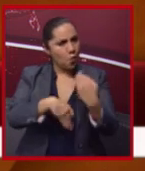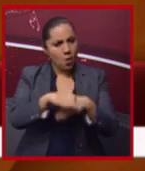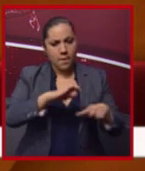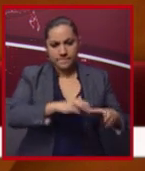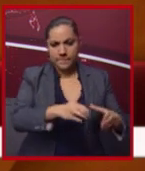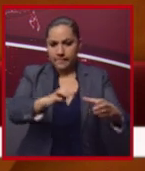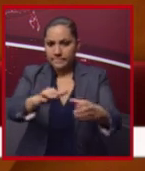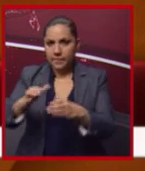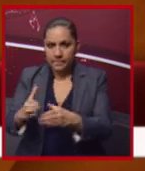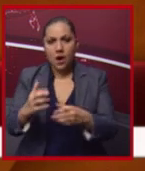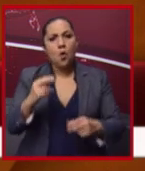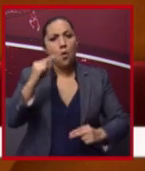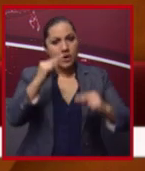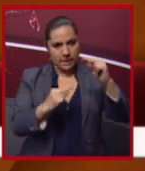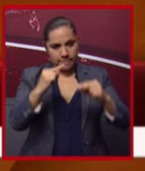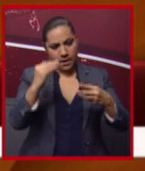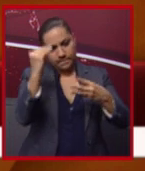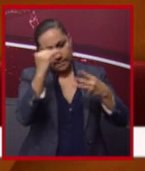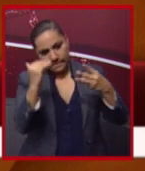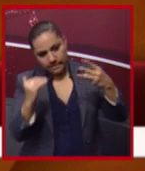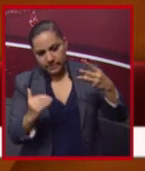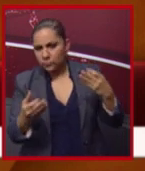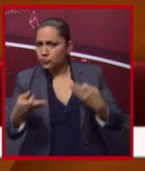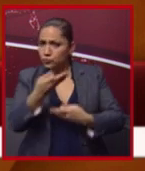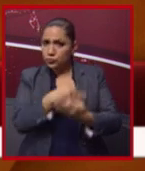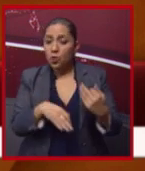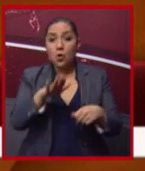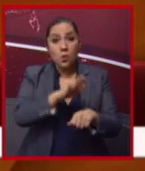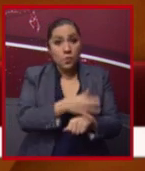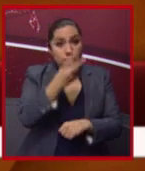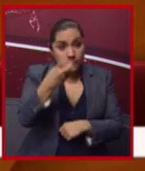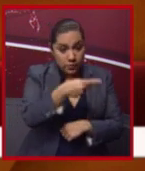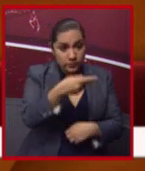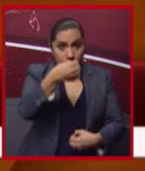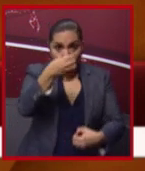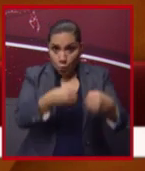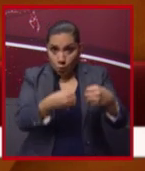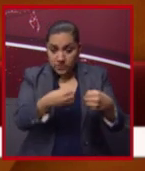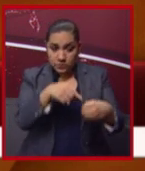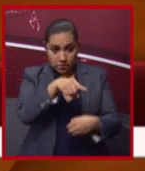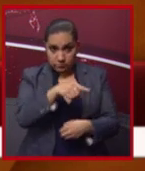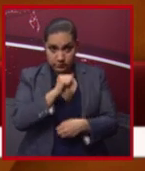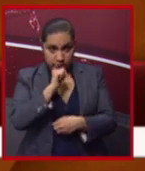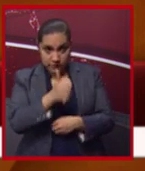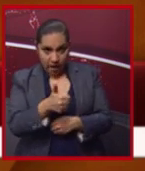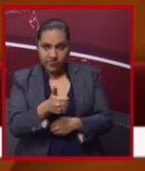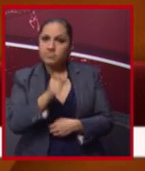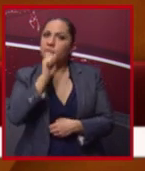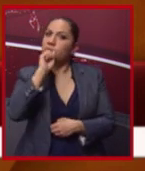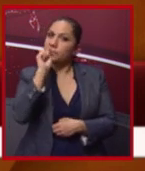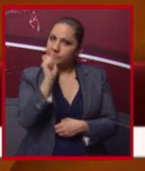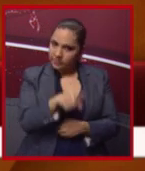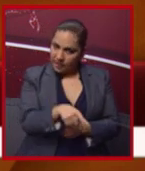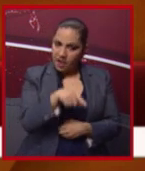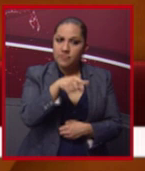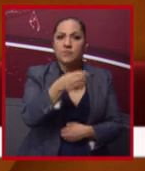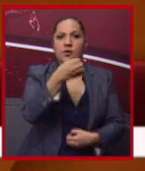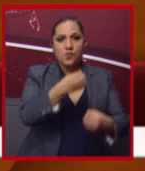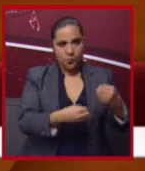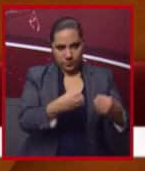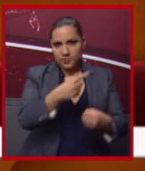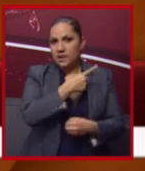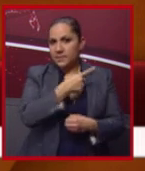el Poder Judicial no puede quedar exento. Si no se involucra de